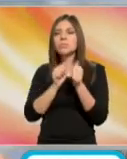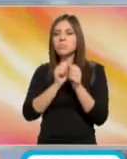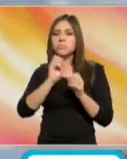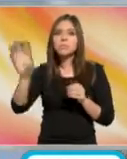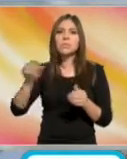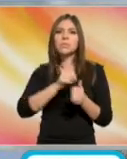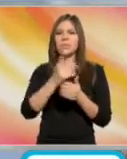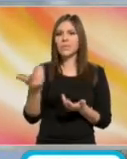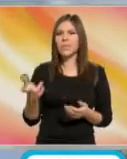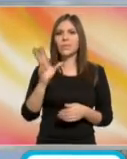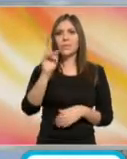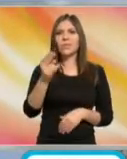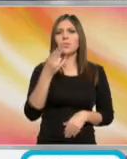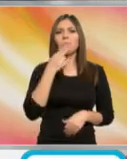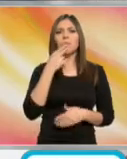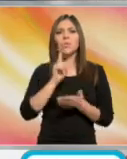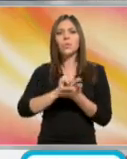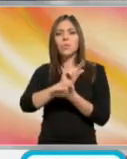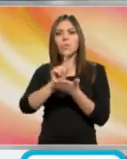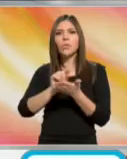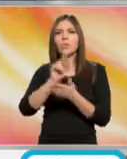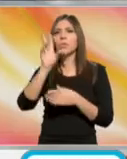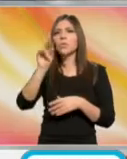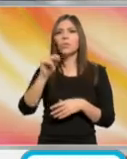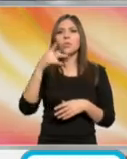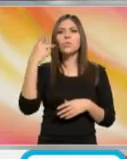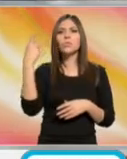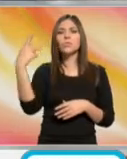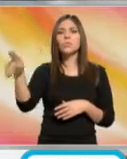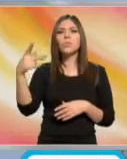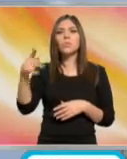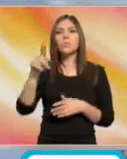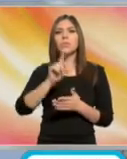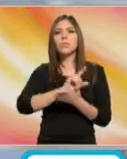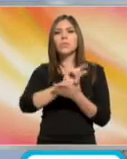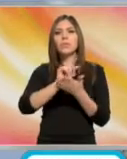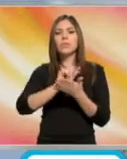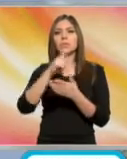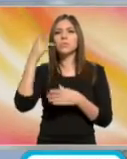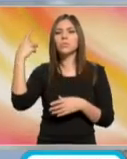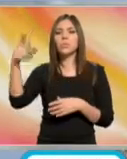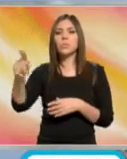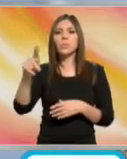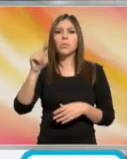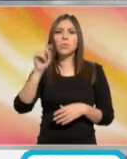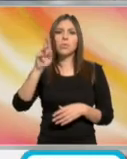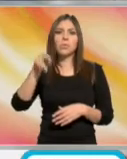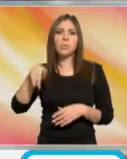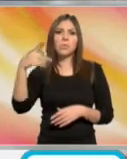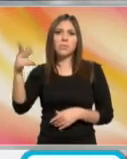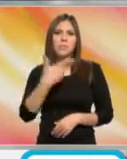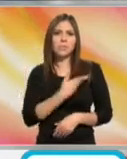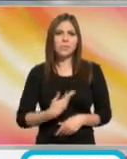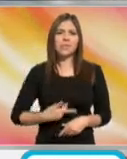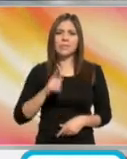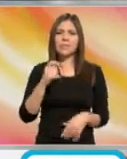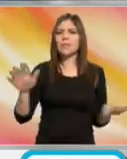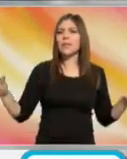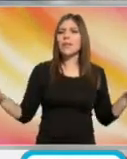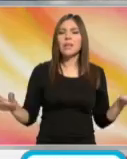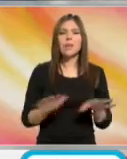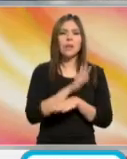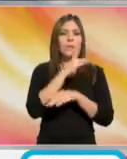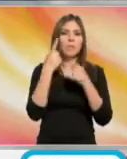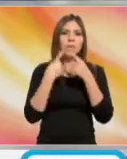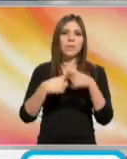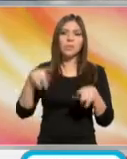utiliza las redes de Twitter oficiales, sino utiliza la personal, lo cual es un cambio total en la comunicación y en la diplomacia de Estados